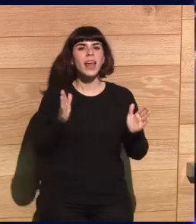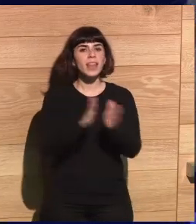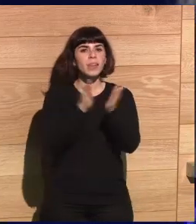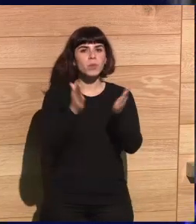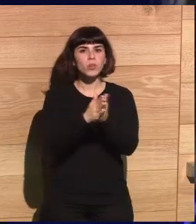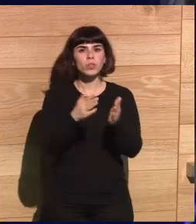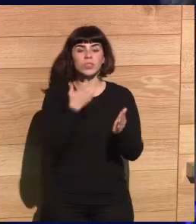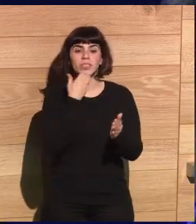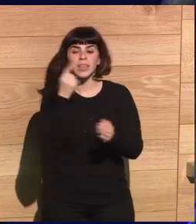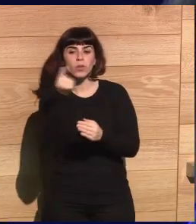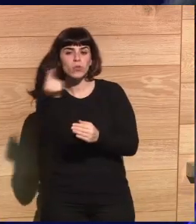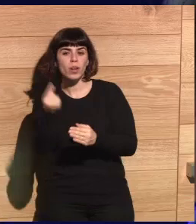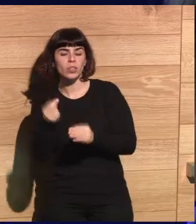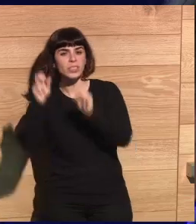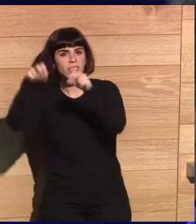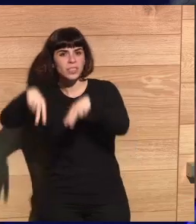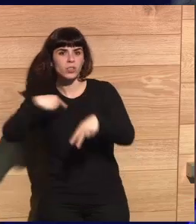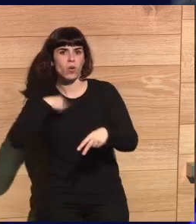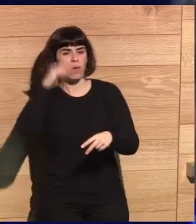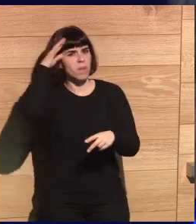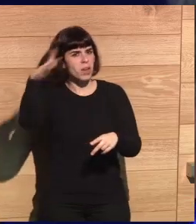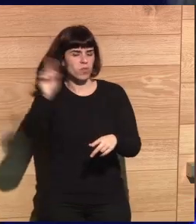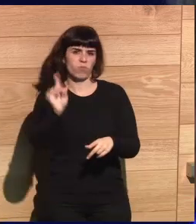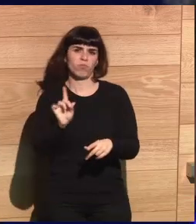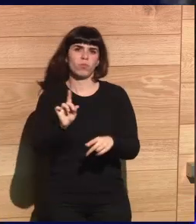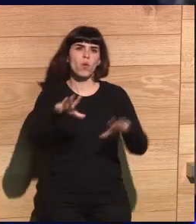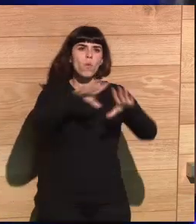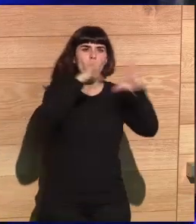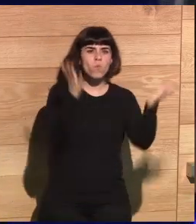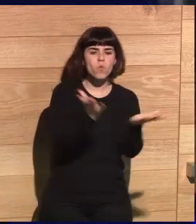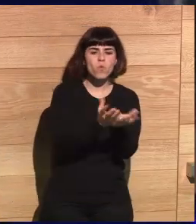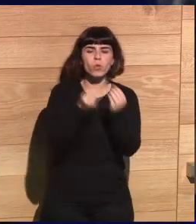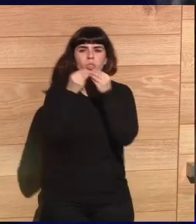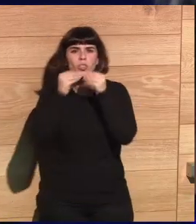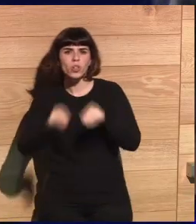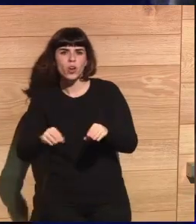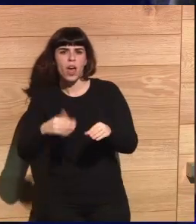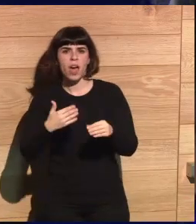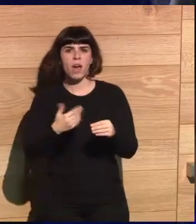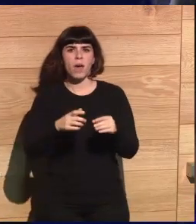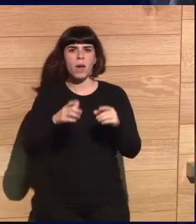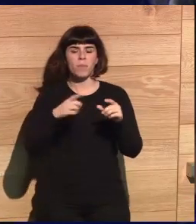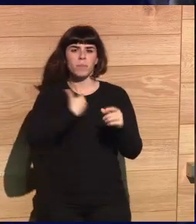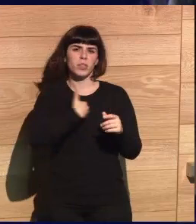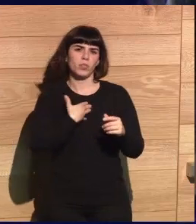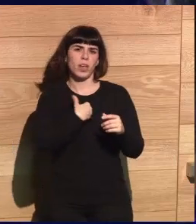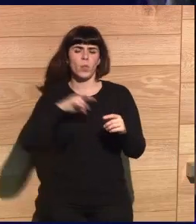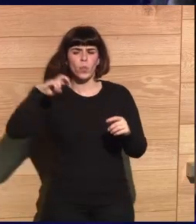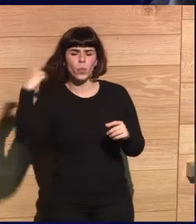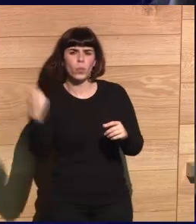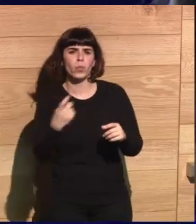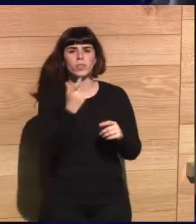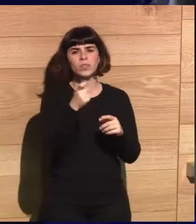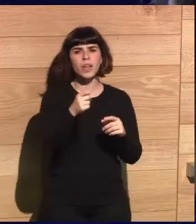si no fuera ilustrado, porque con toda la variedad de mundos, de historias, de personajes, yo creo que hacía falta un elemento